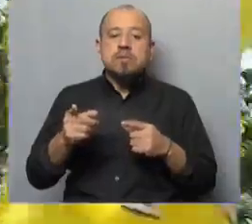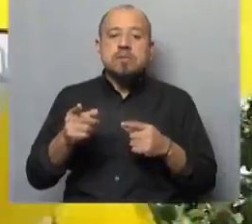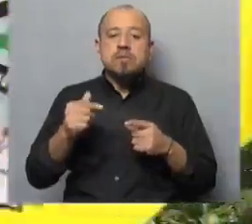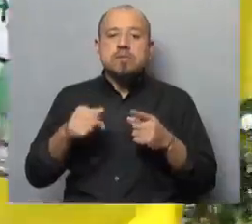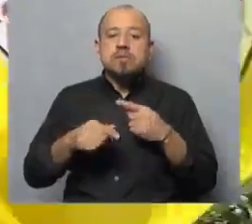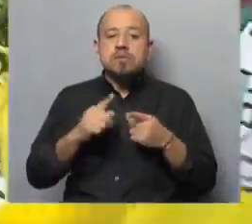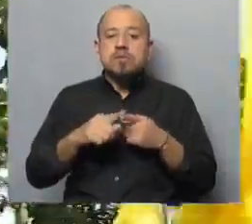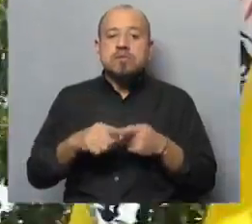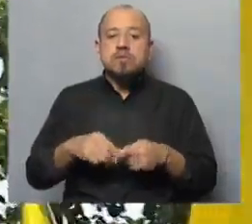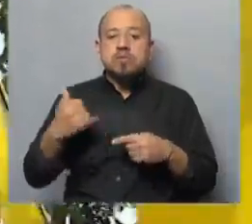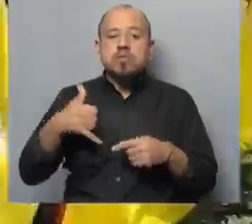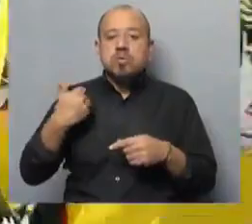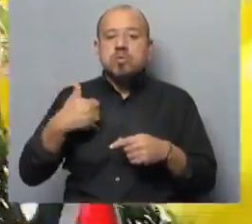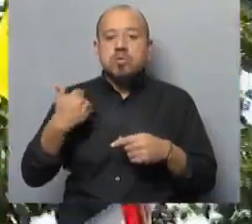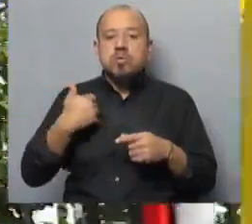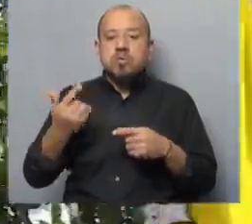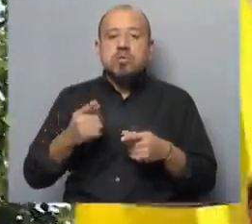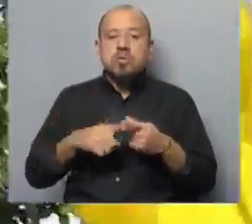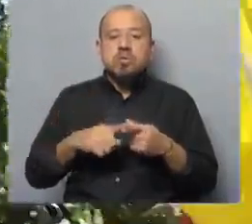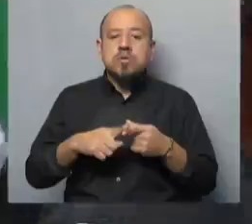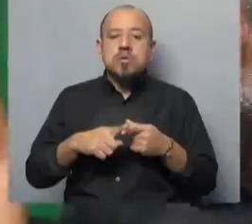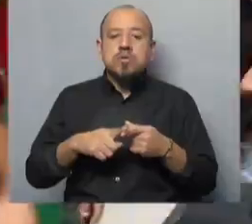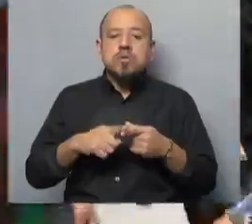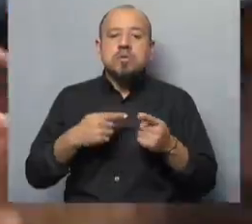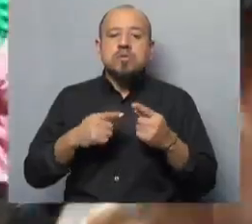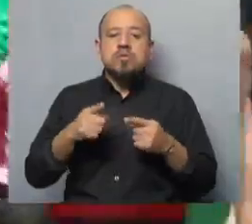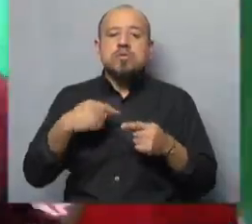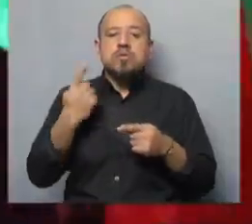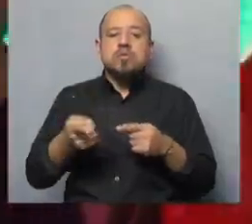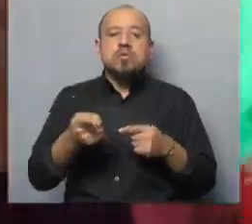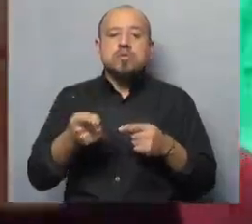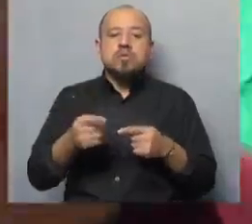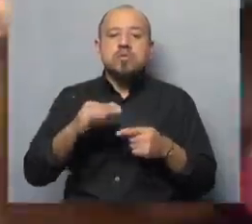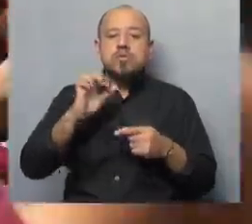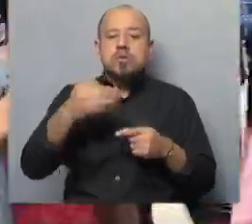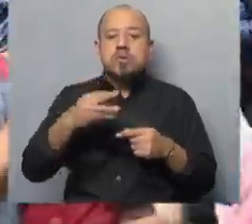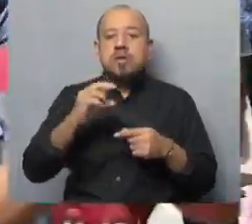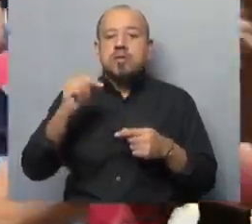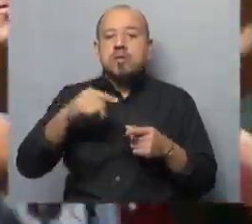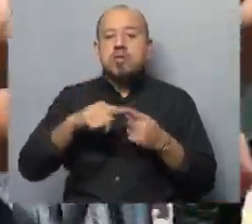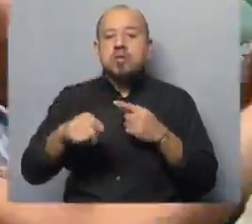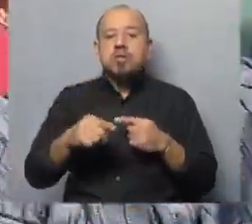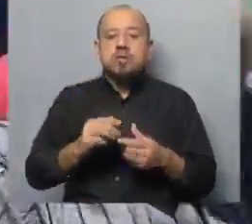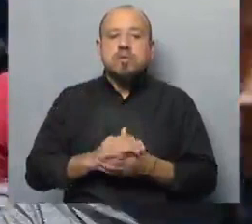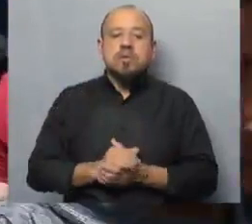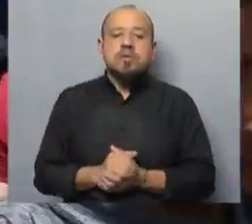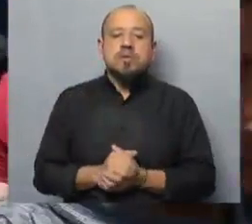naplusa un joven en el poblado de tel cercano a una playa y otros dos en la ciudad de hebrón al sur de cisjordania